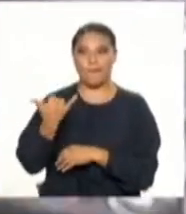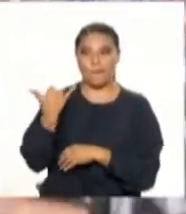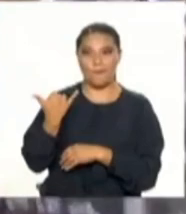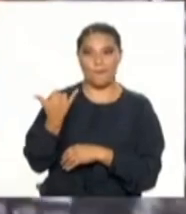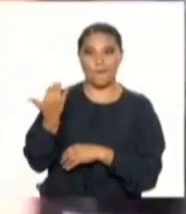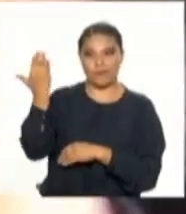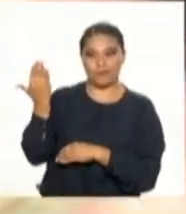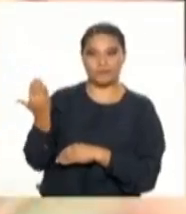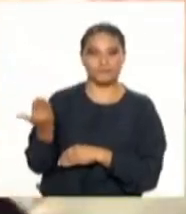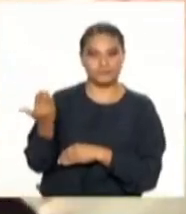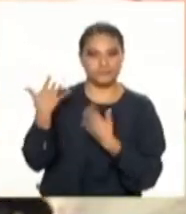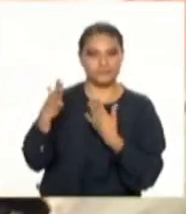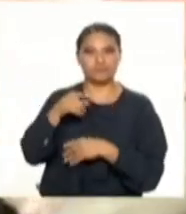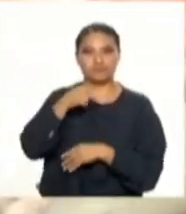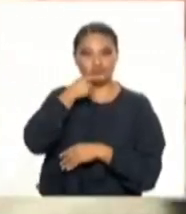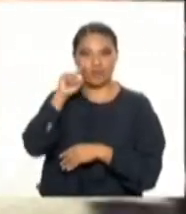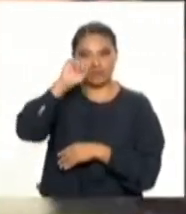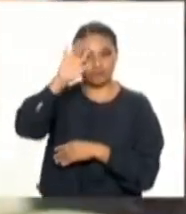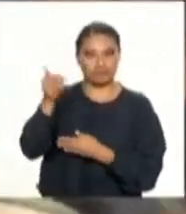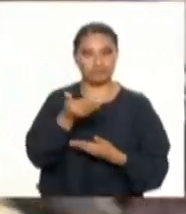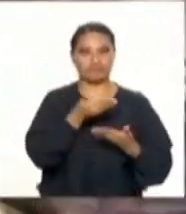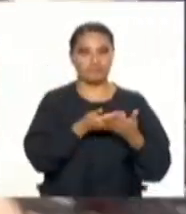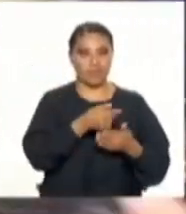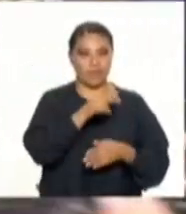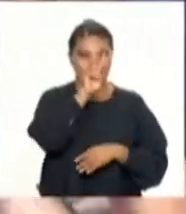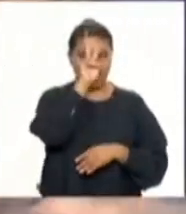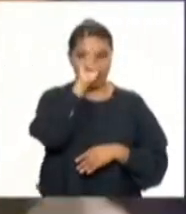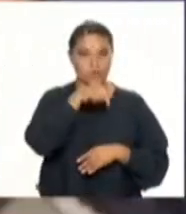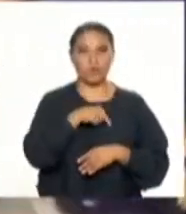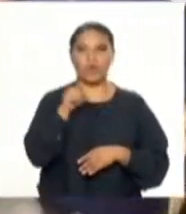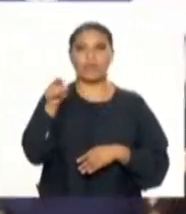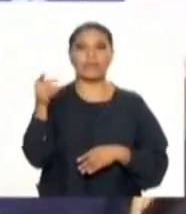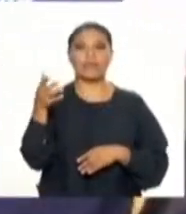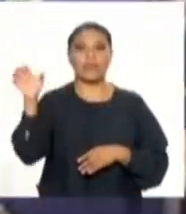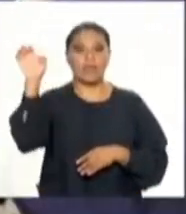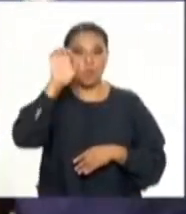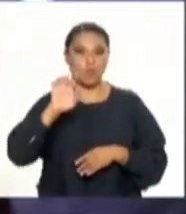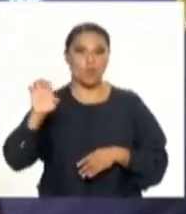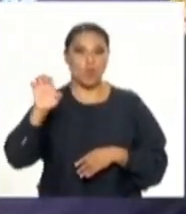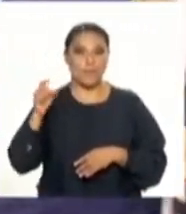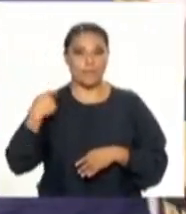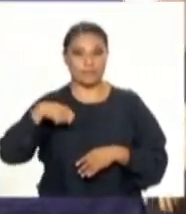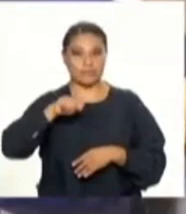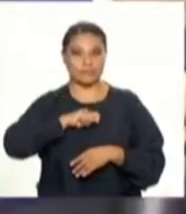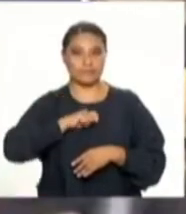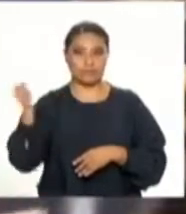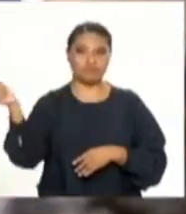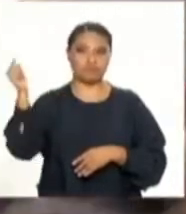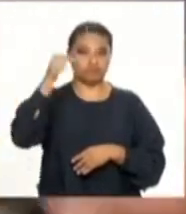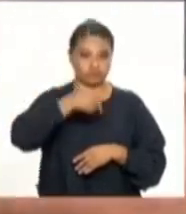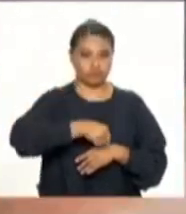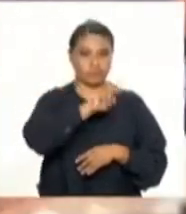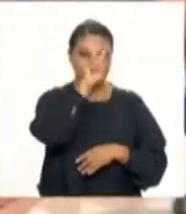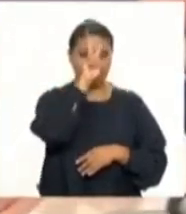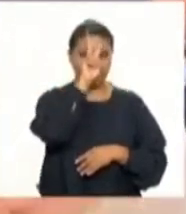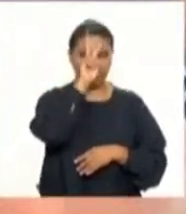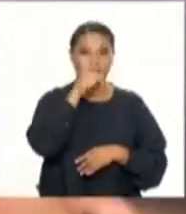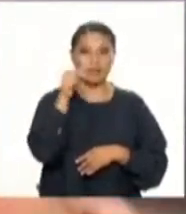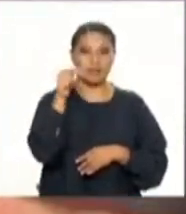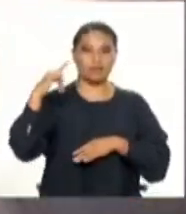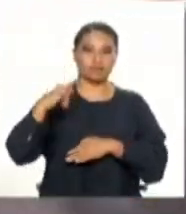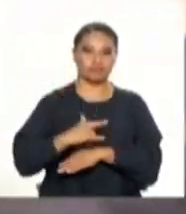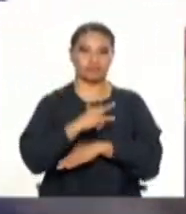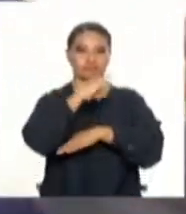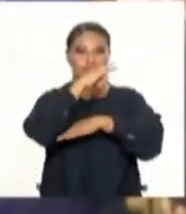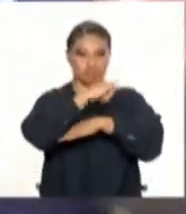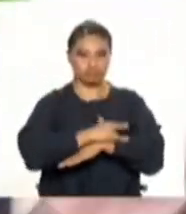primeras imágenes de Pamela Cabanillas, más conocida como la Mami Yankee, que llega a nuestro territorio, llega al Aeropuerto